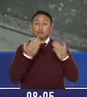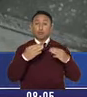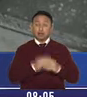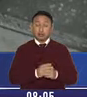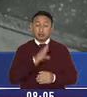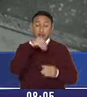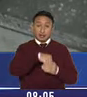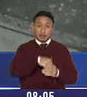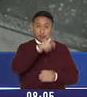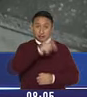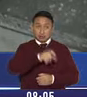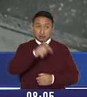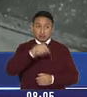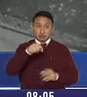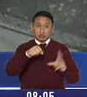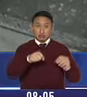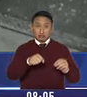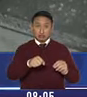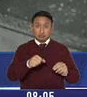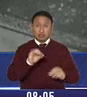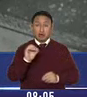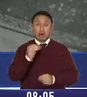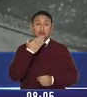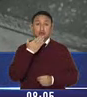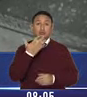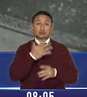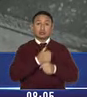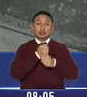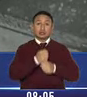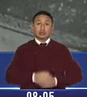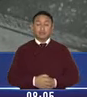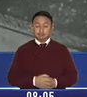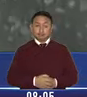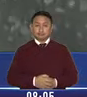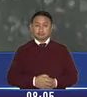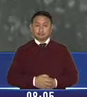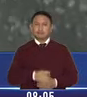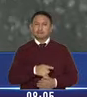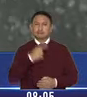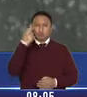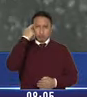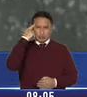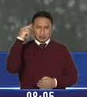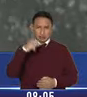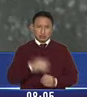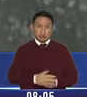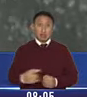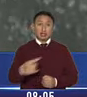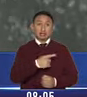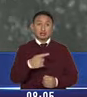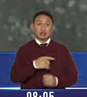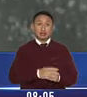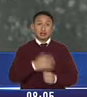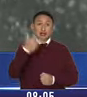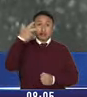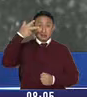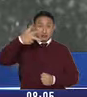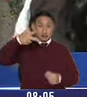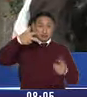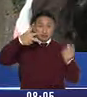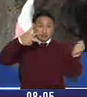si se encuentran los dueños o cuál es el sistema de seguridad. Incluso sospechan que intentaban dañar las cámaras de